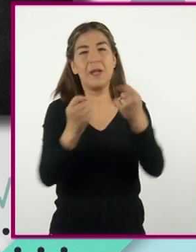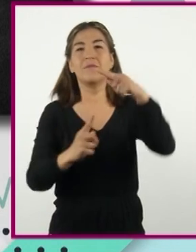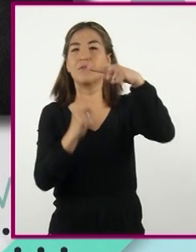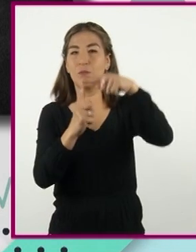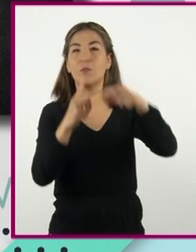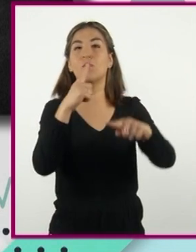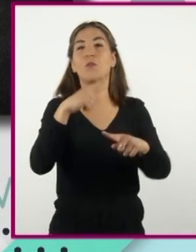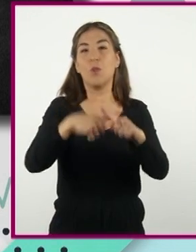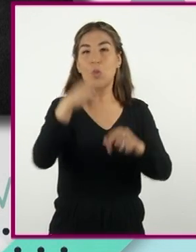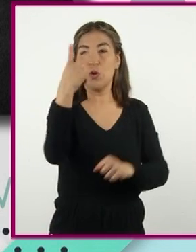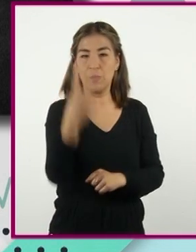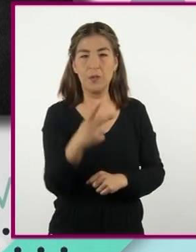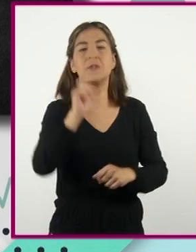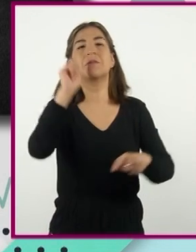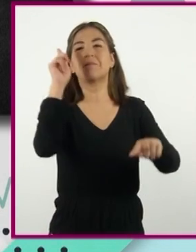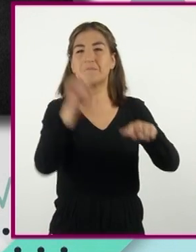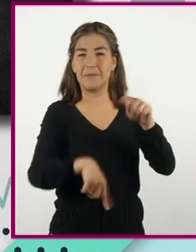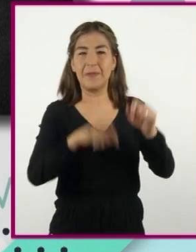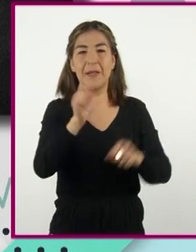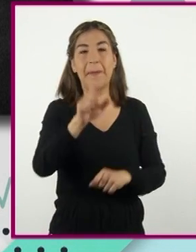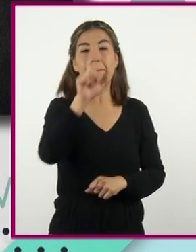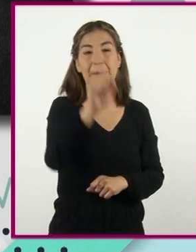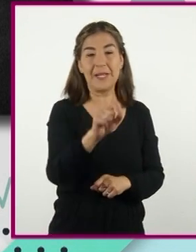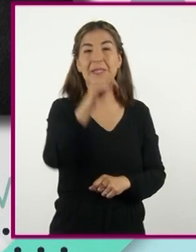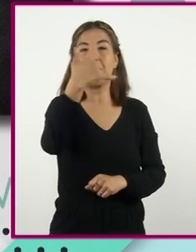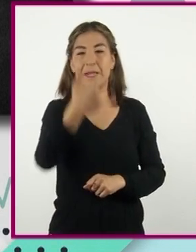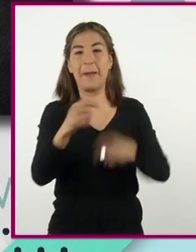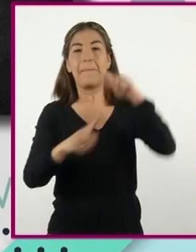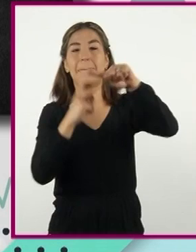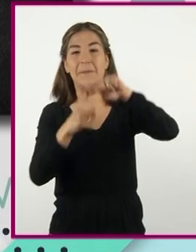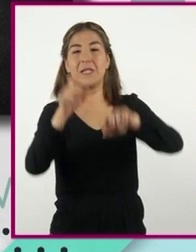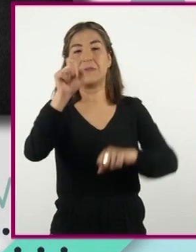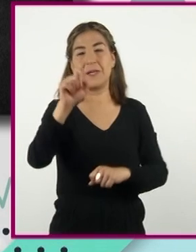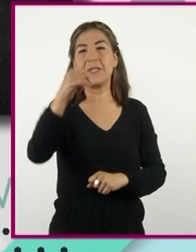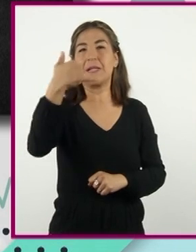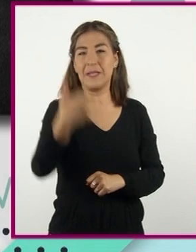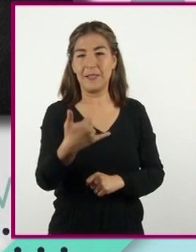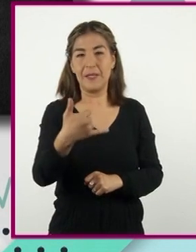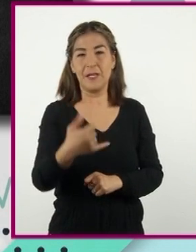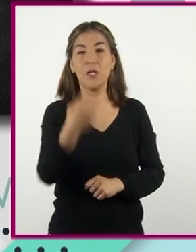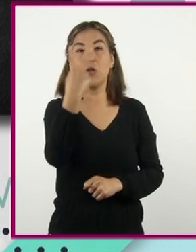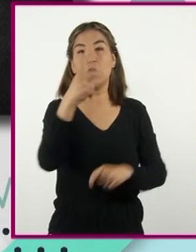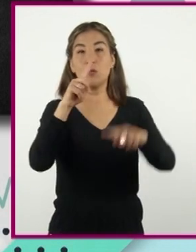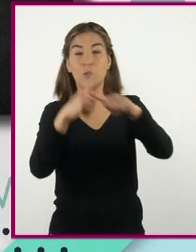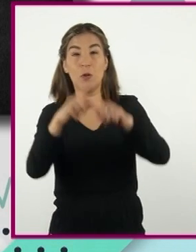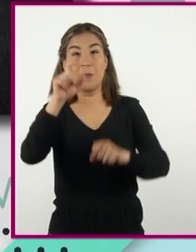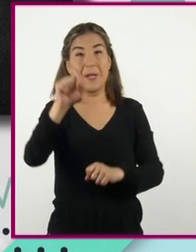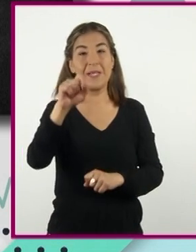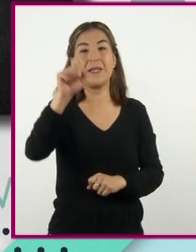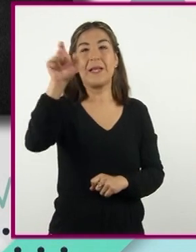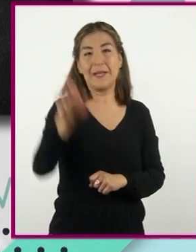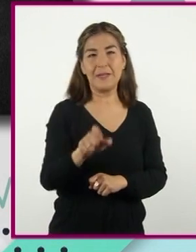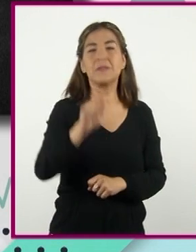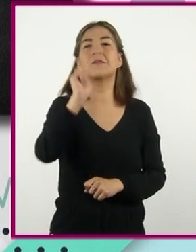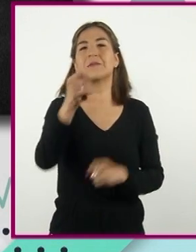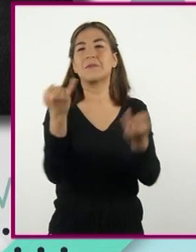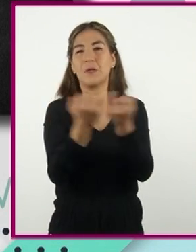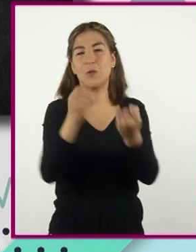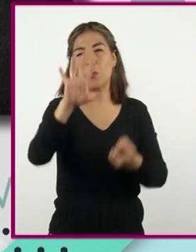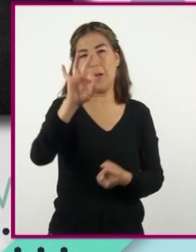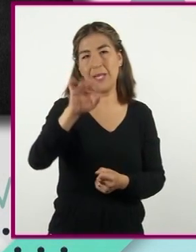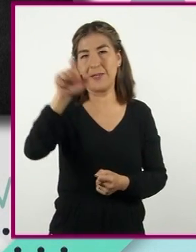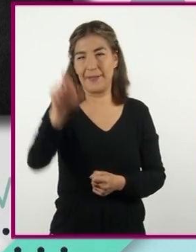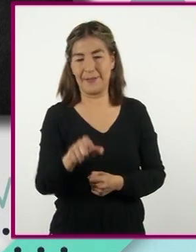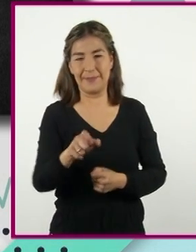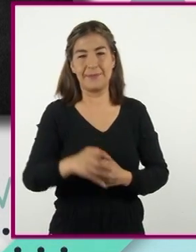se eliminan los dos y obtenemos 20y más 20y y 2 por 20x, que es igual a